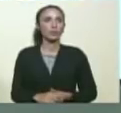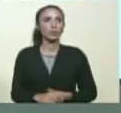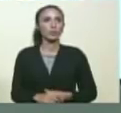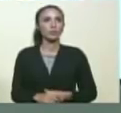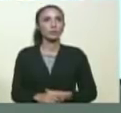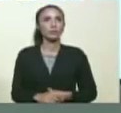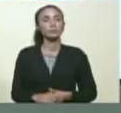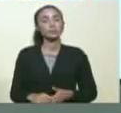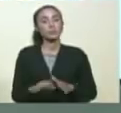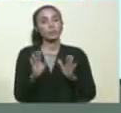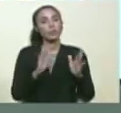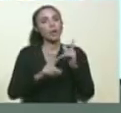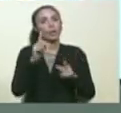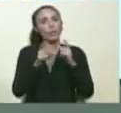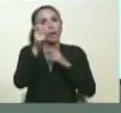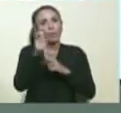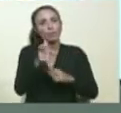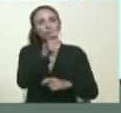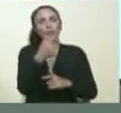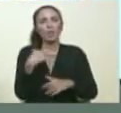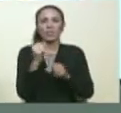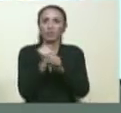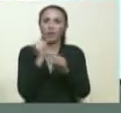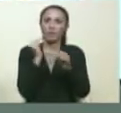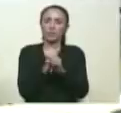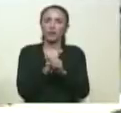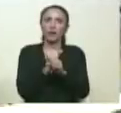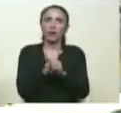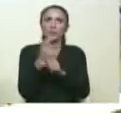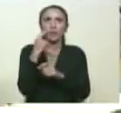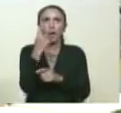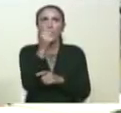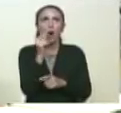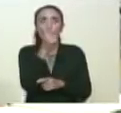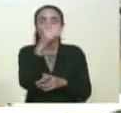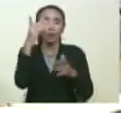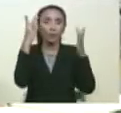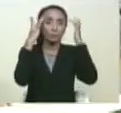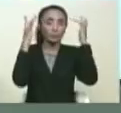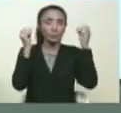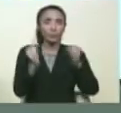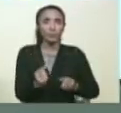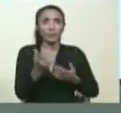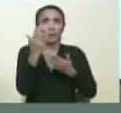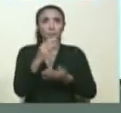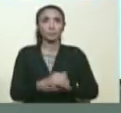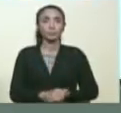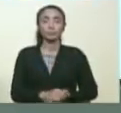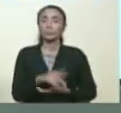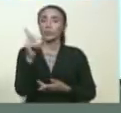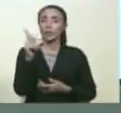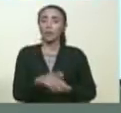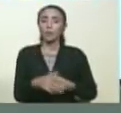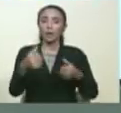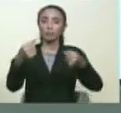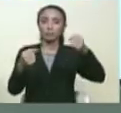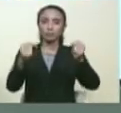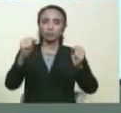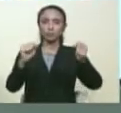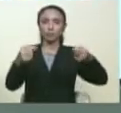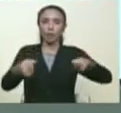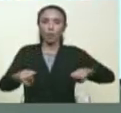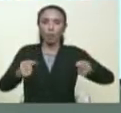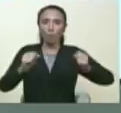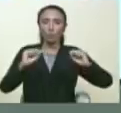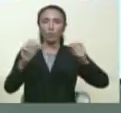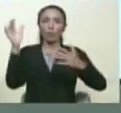a veces hay gente que solo operadores prácticos. Este tiene las dos cosas. Ese porque es aviador de F-16 y de Sukhoi, ¿verdad?